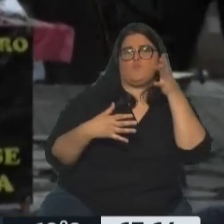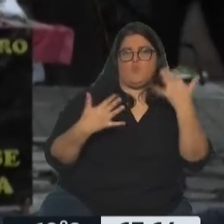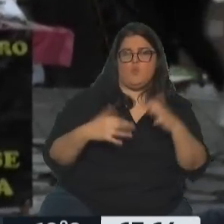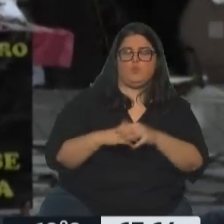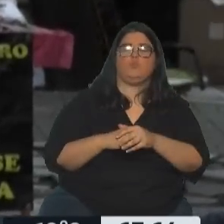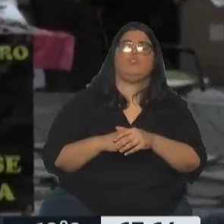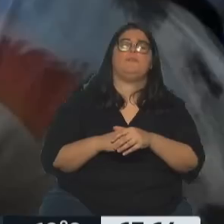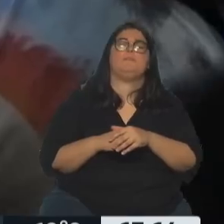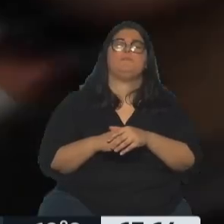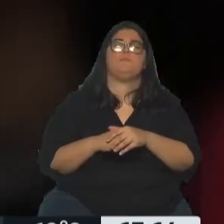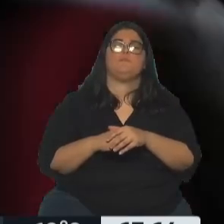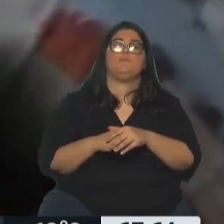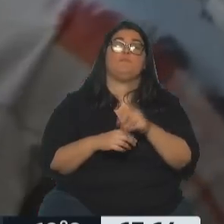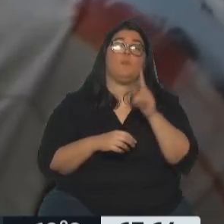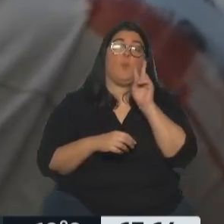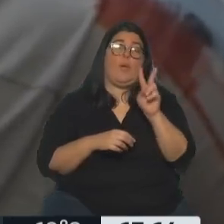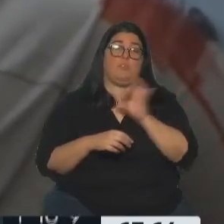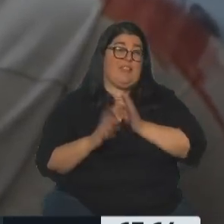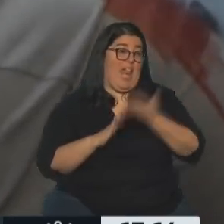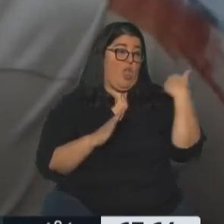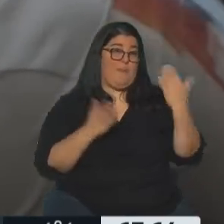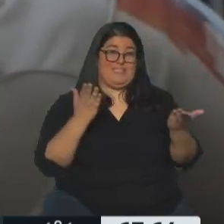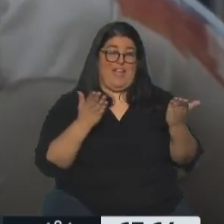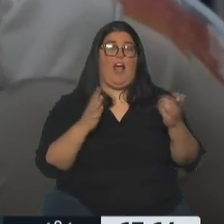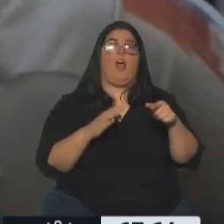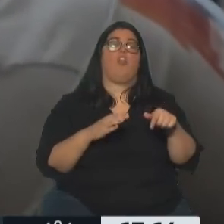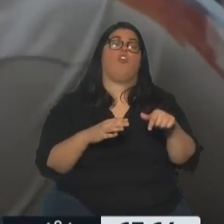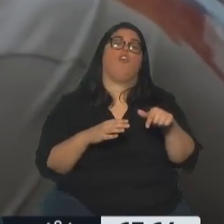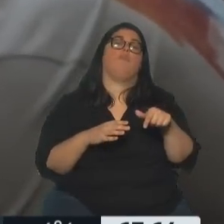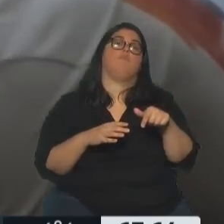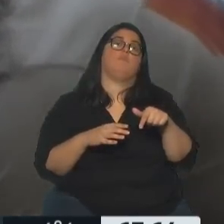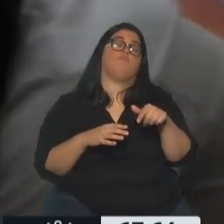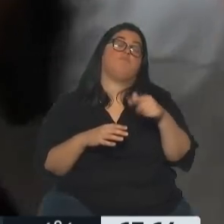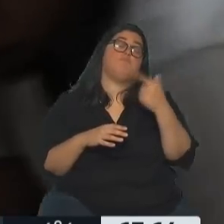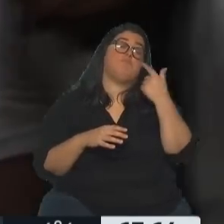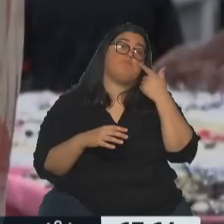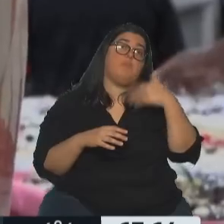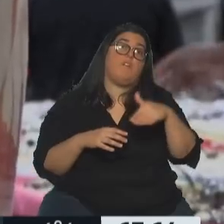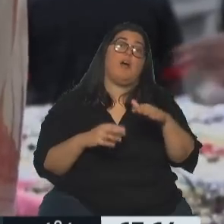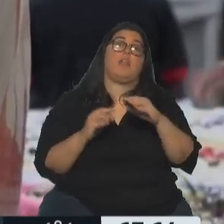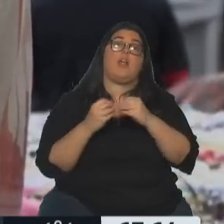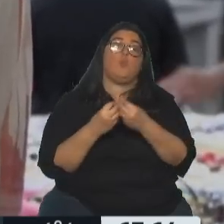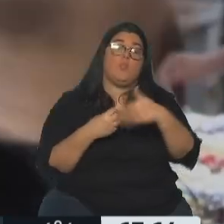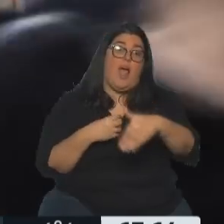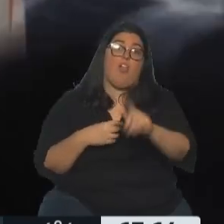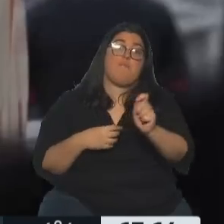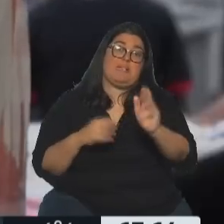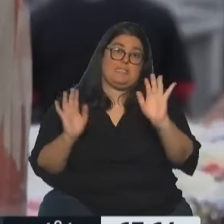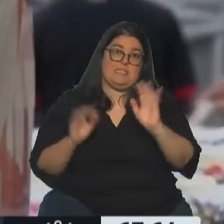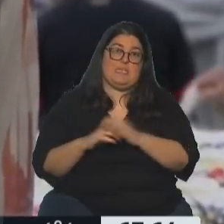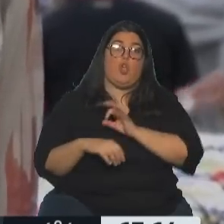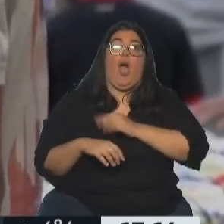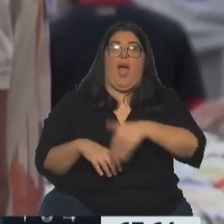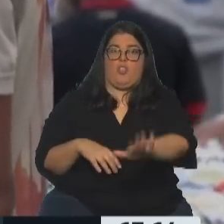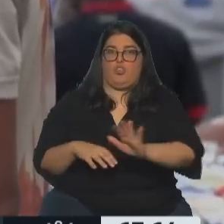esto que, esta mayor facilidad para acceder a las armas, bueno, quizás podemos ver otros resultados también en los próximos meses. Bueno, años. sin